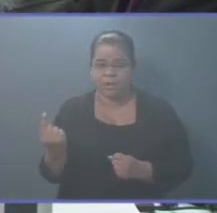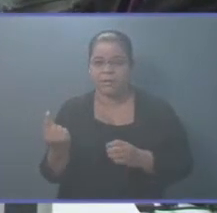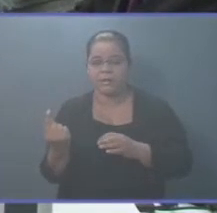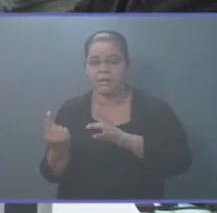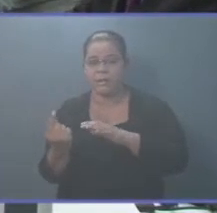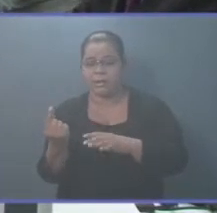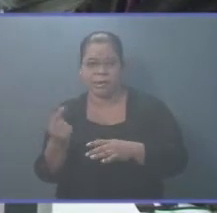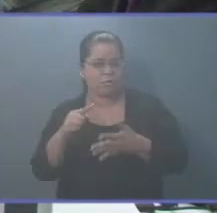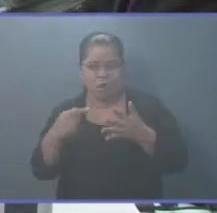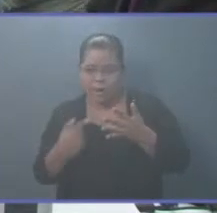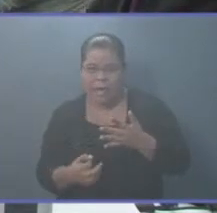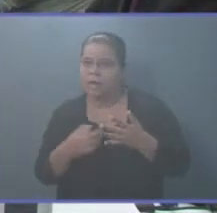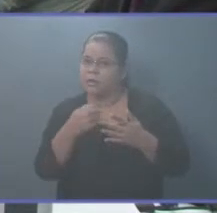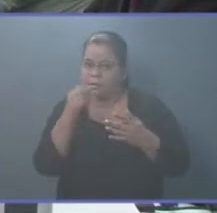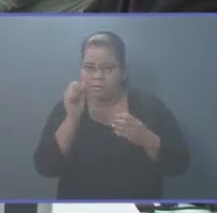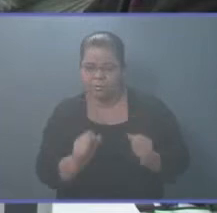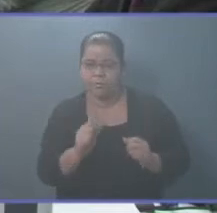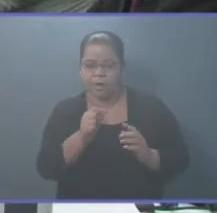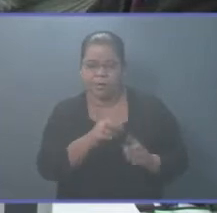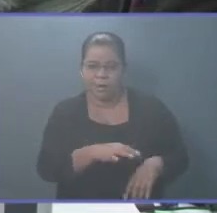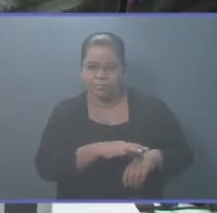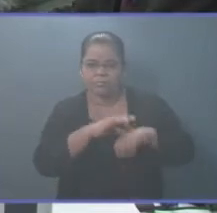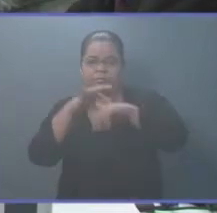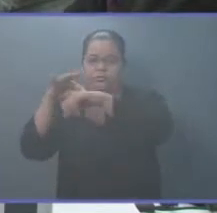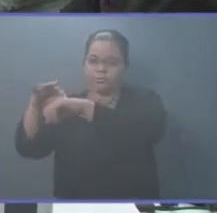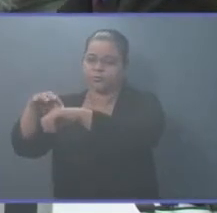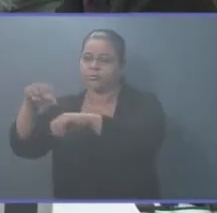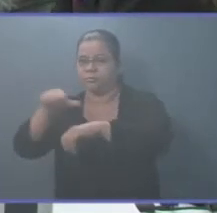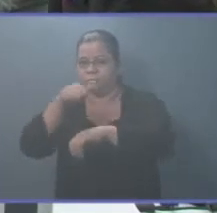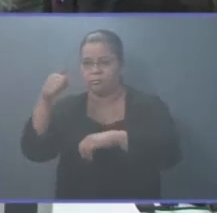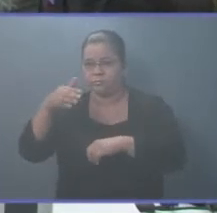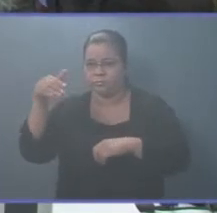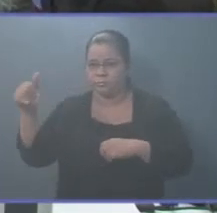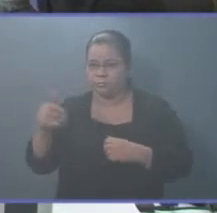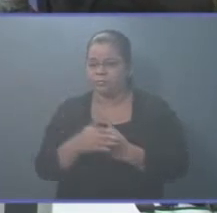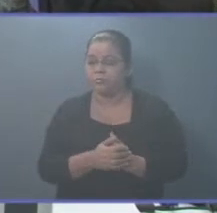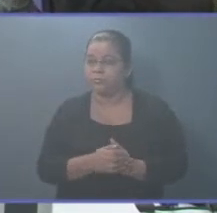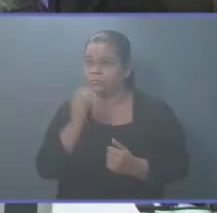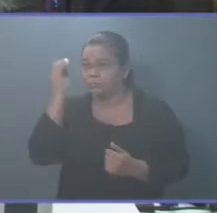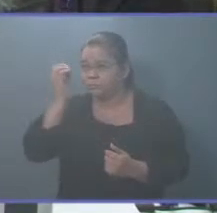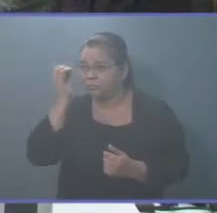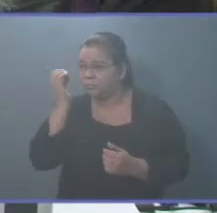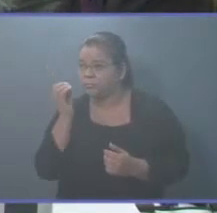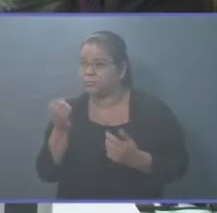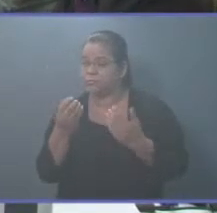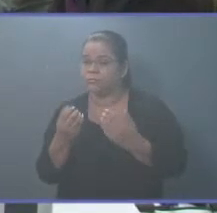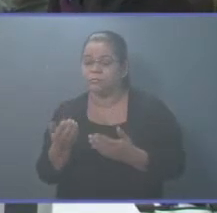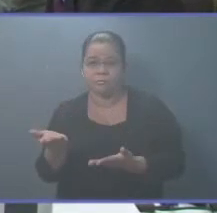conexos. Tráfico ilegal de personas, artículo 8. ¿Observaciones, señores diputados?